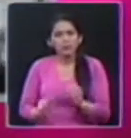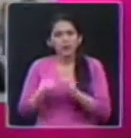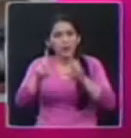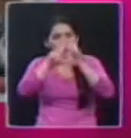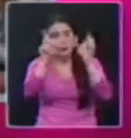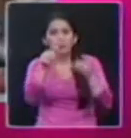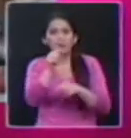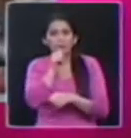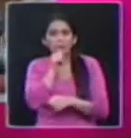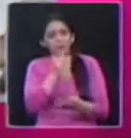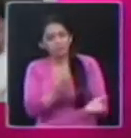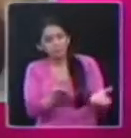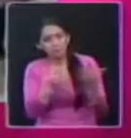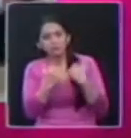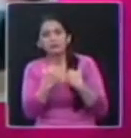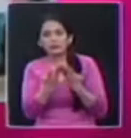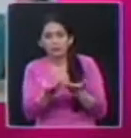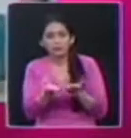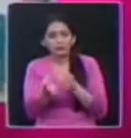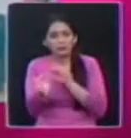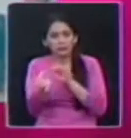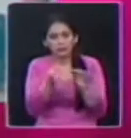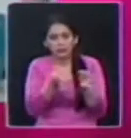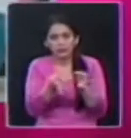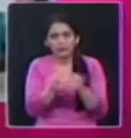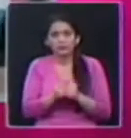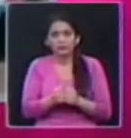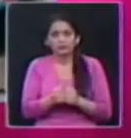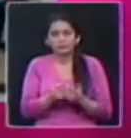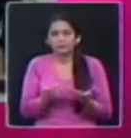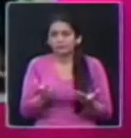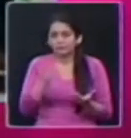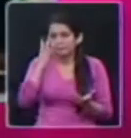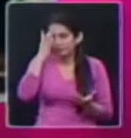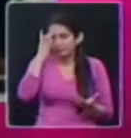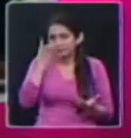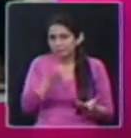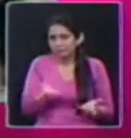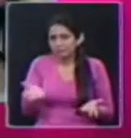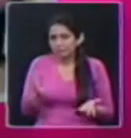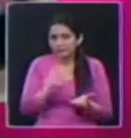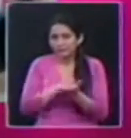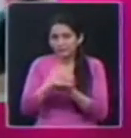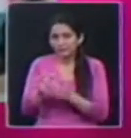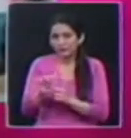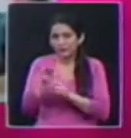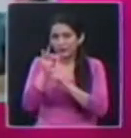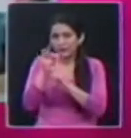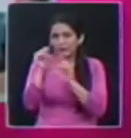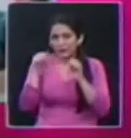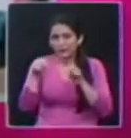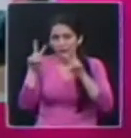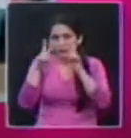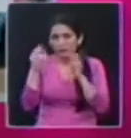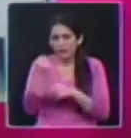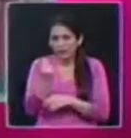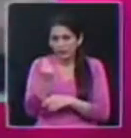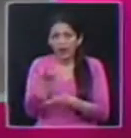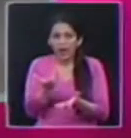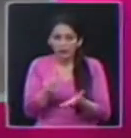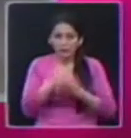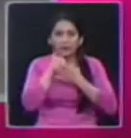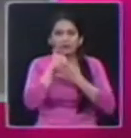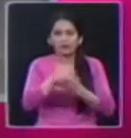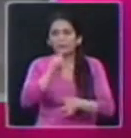Es importante tomar en cuenta que esta iniciativa busca esencialmente que las personas tengan adecuados